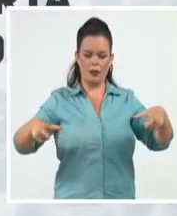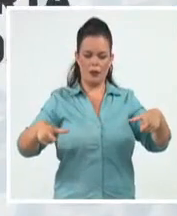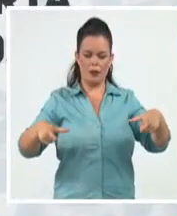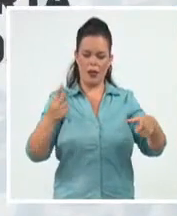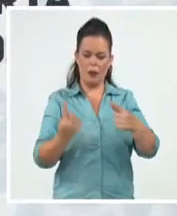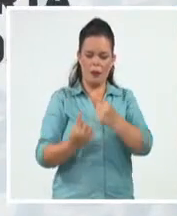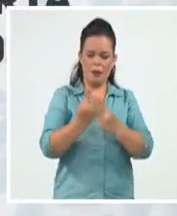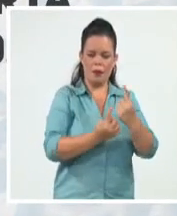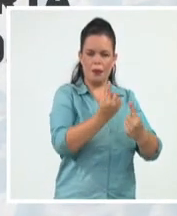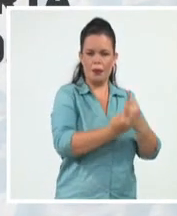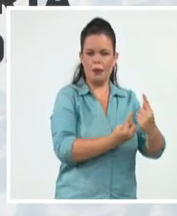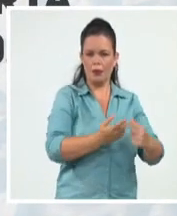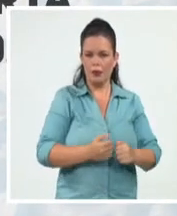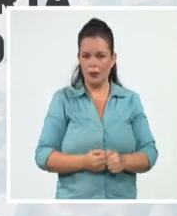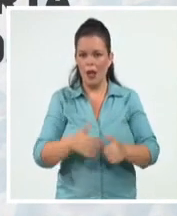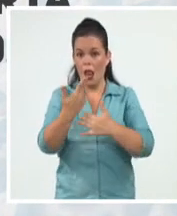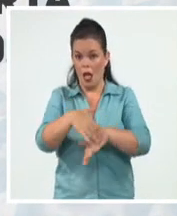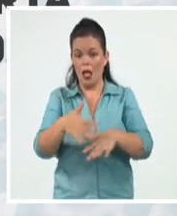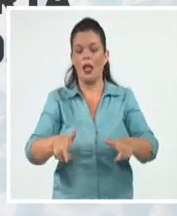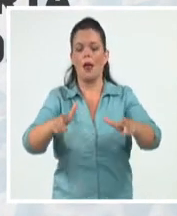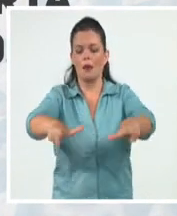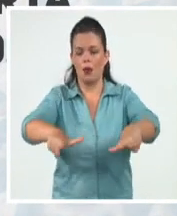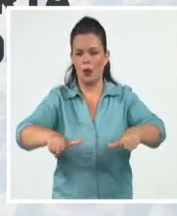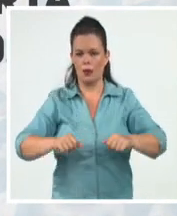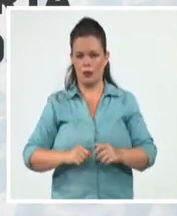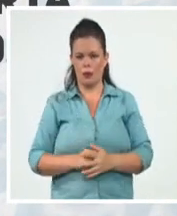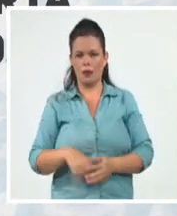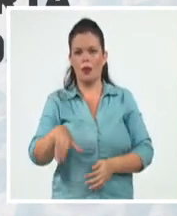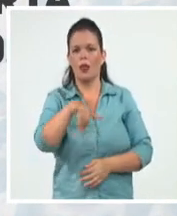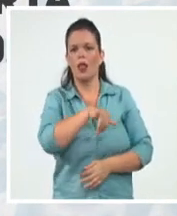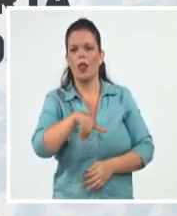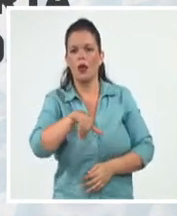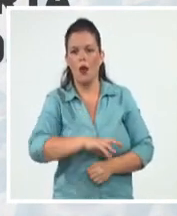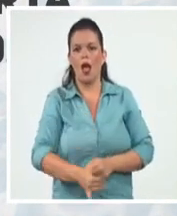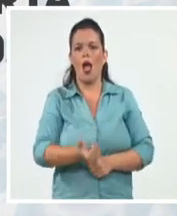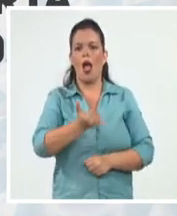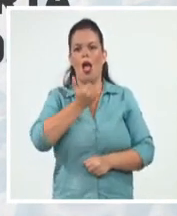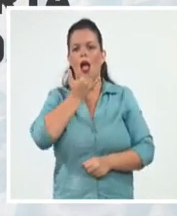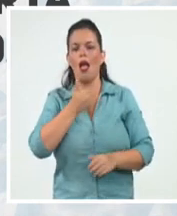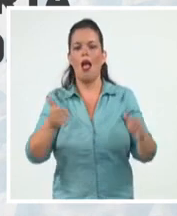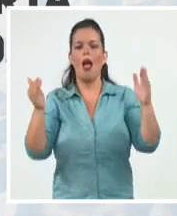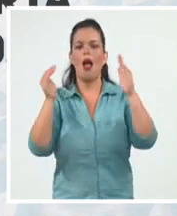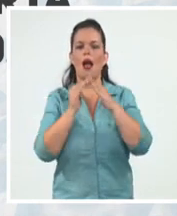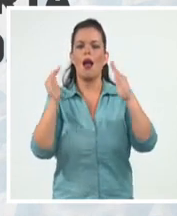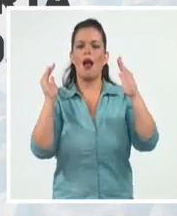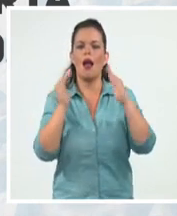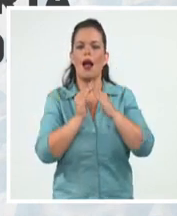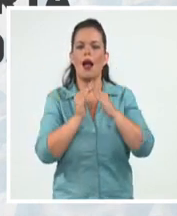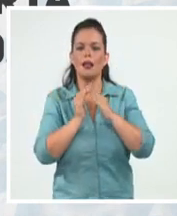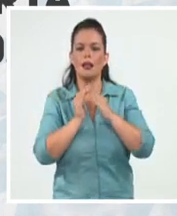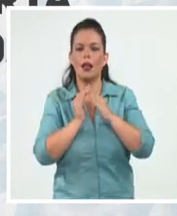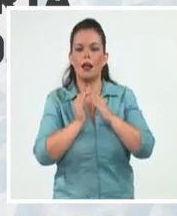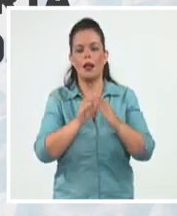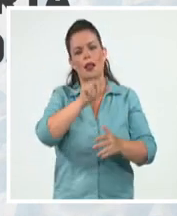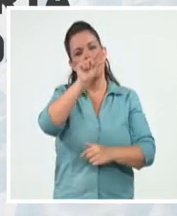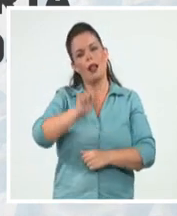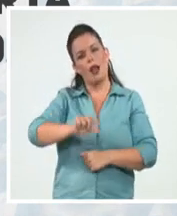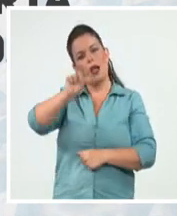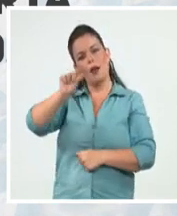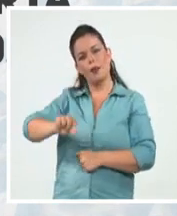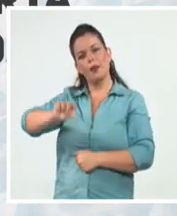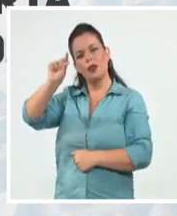Identificar en redes sociales lugares de residencia de los represores. Marcar las puertas de sus casas,